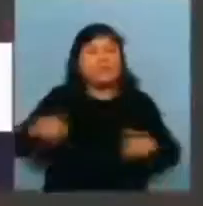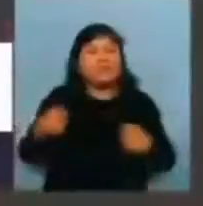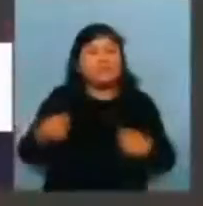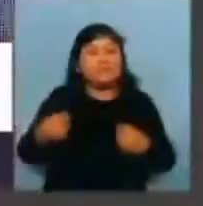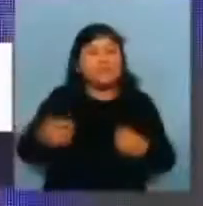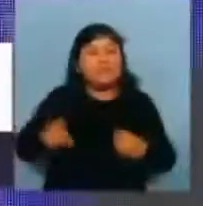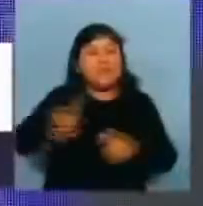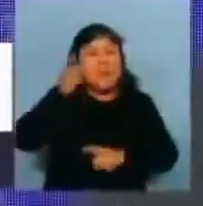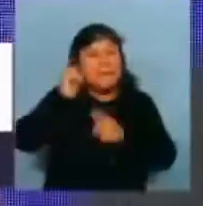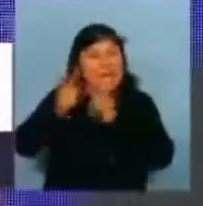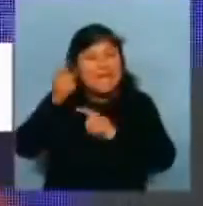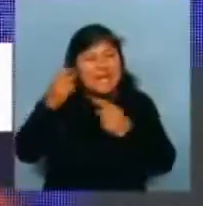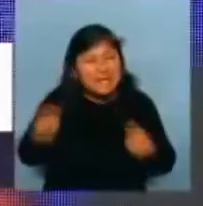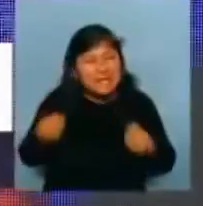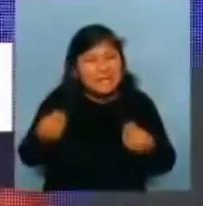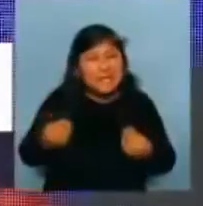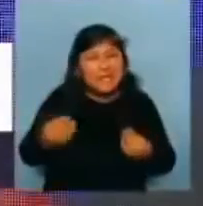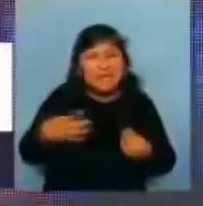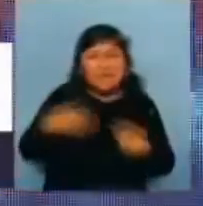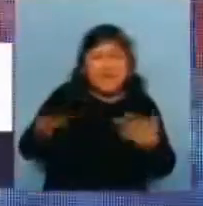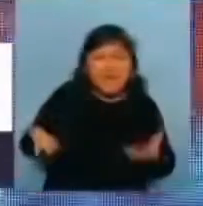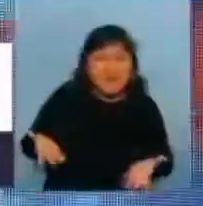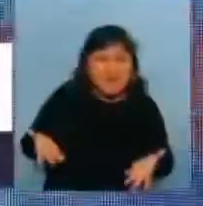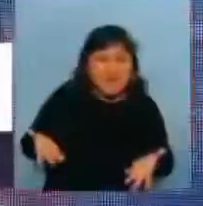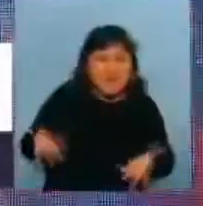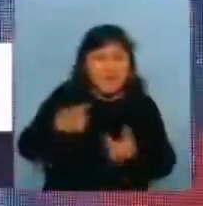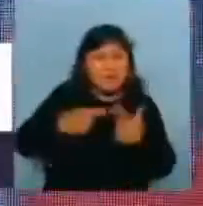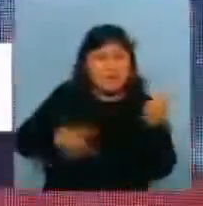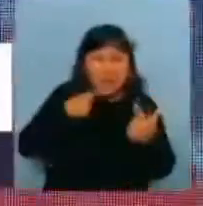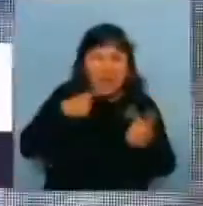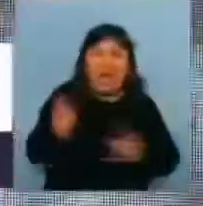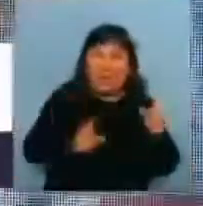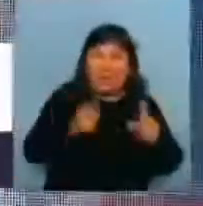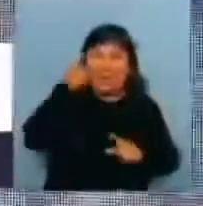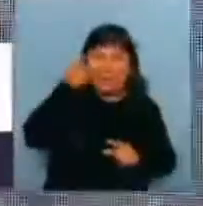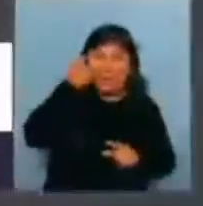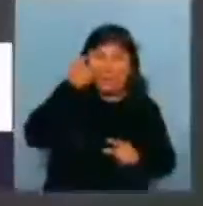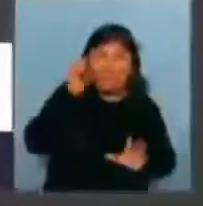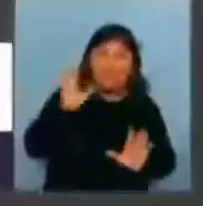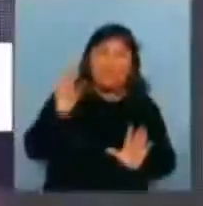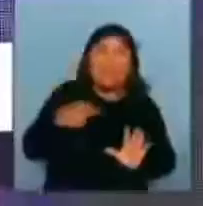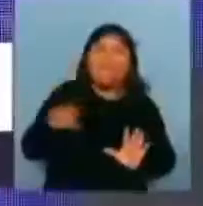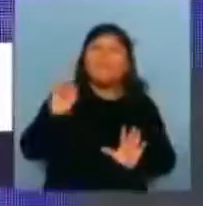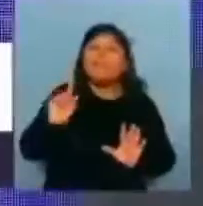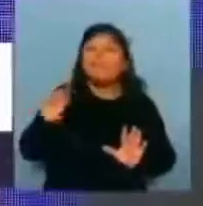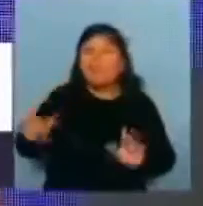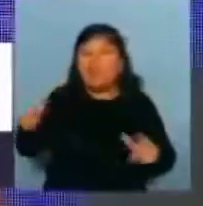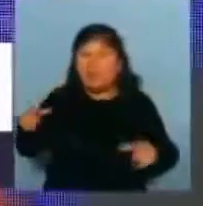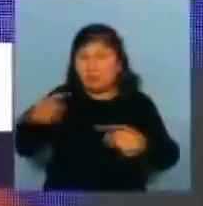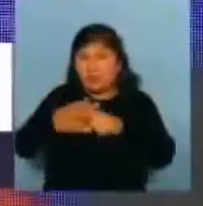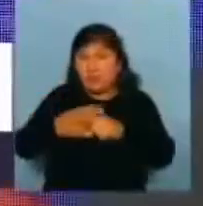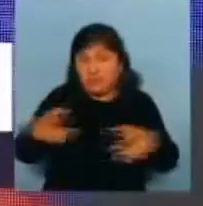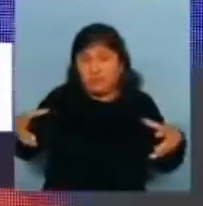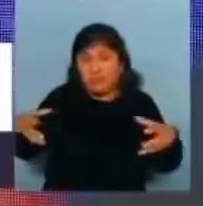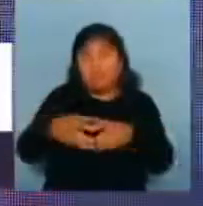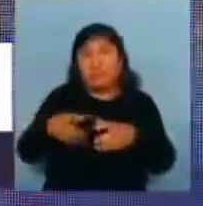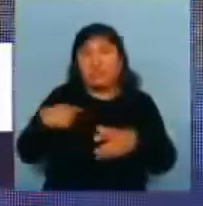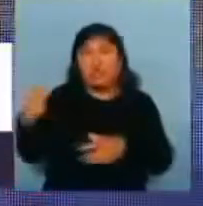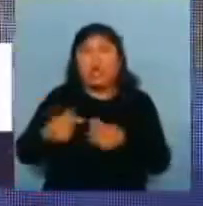tiene experiencia, de que le falta. Y realmente esta pelea fue una gran lección, digamos, demostrar que la